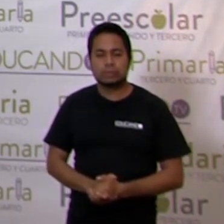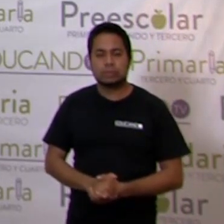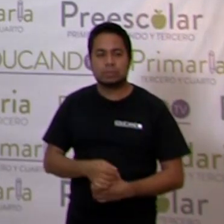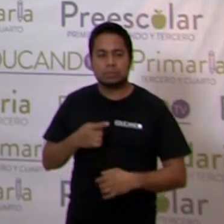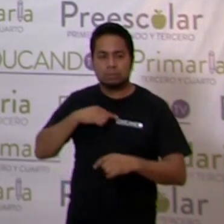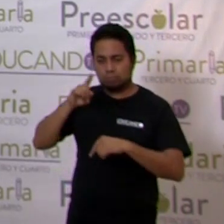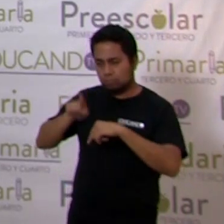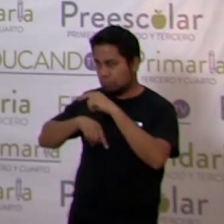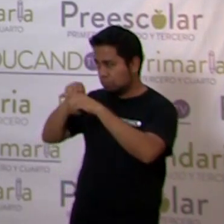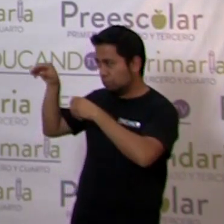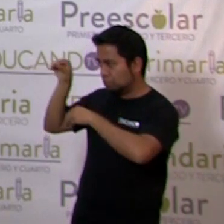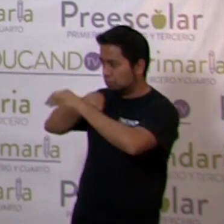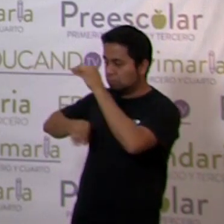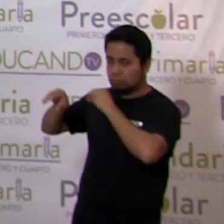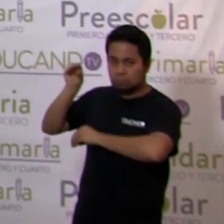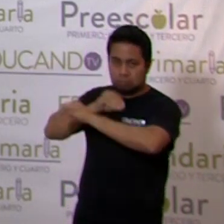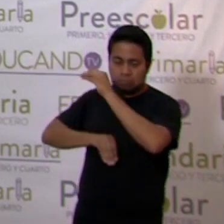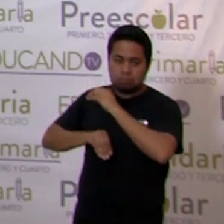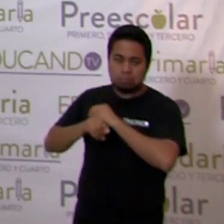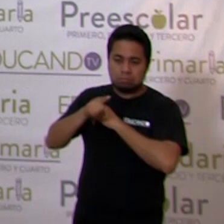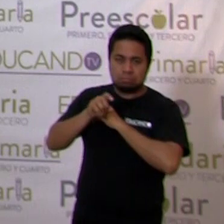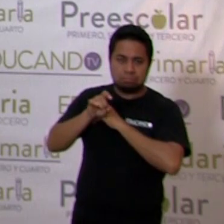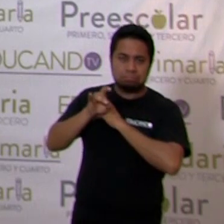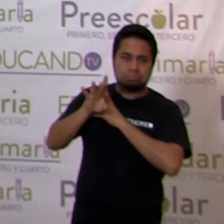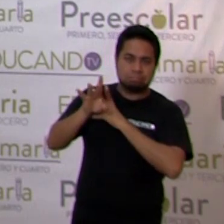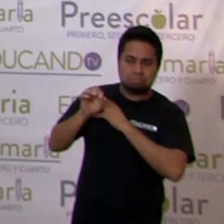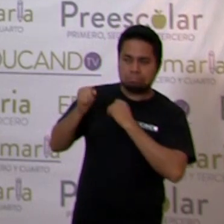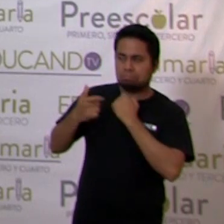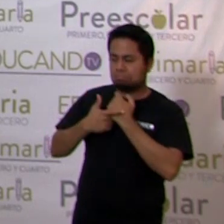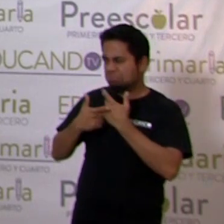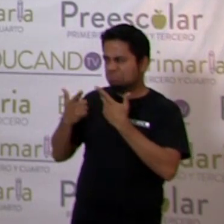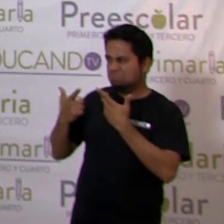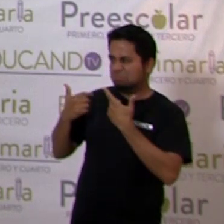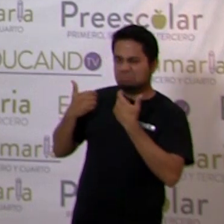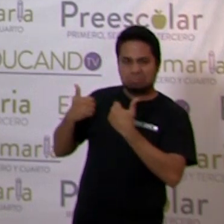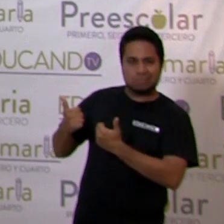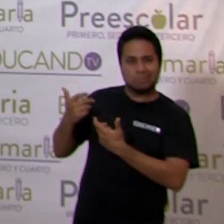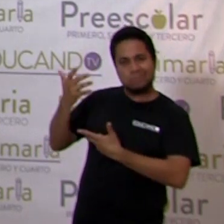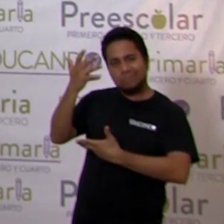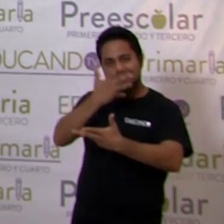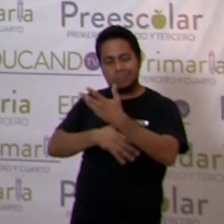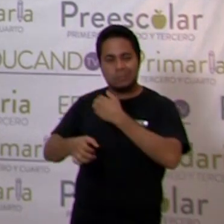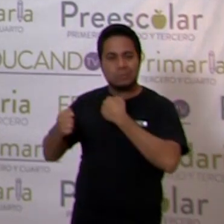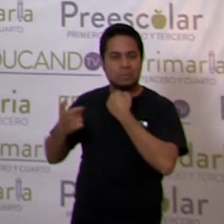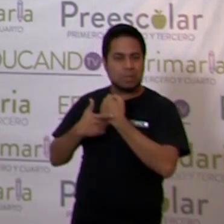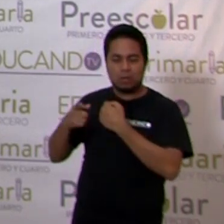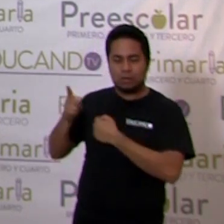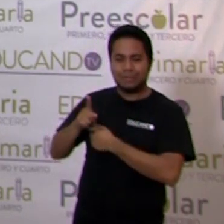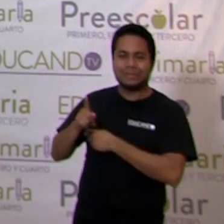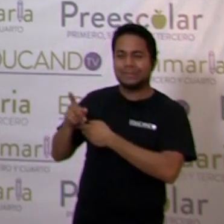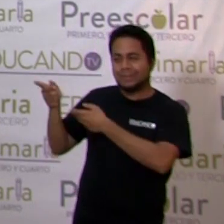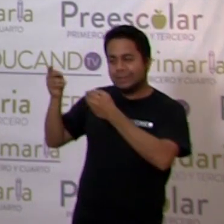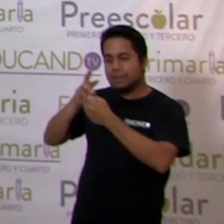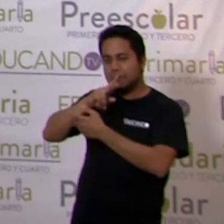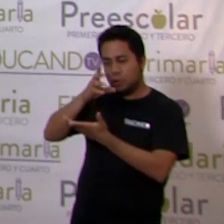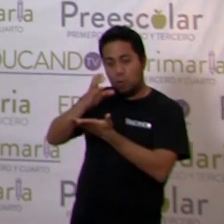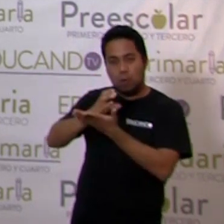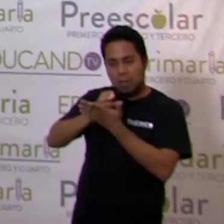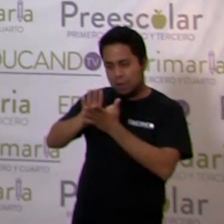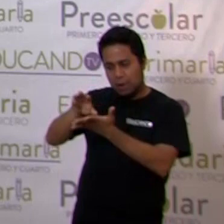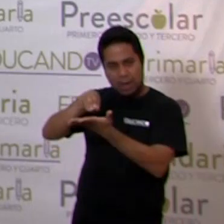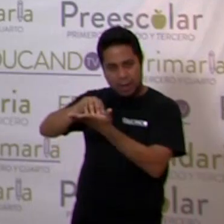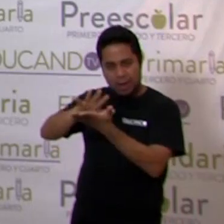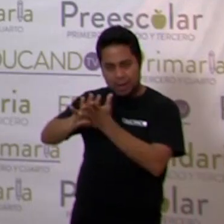quitar esta porque si no vas a a ver aquí algunos datos Y ya no quiero que tengas esta pista Tú ya la tienes en tu cuaderno de